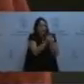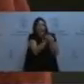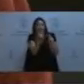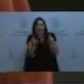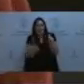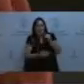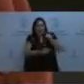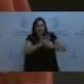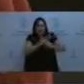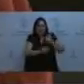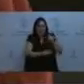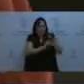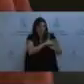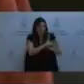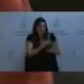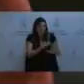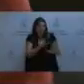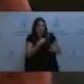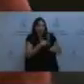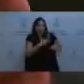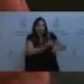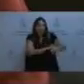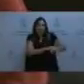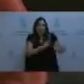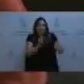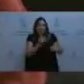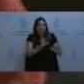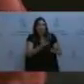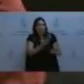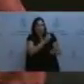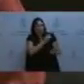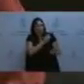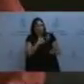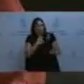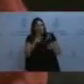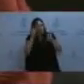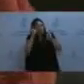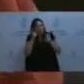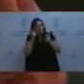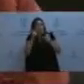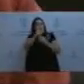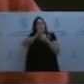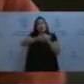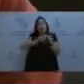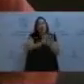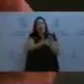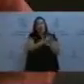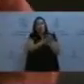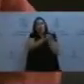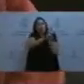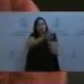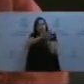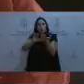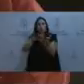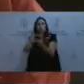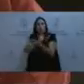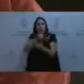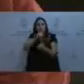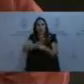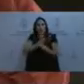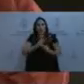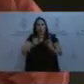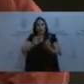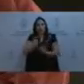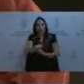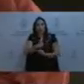pero su pregunta me ha hecho hacer un esfuerzo por recopilar todas las mociones que se habían aprobado en esta Cámara. En